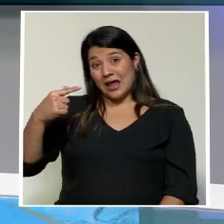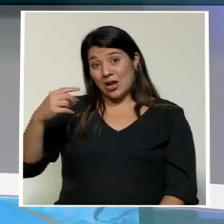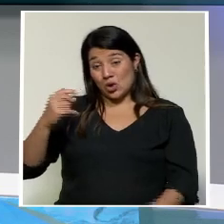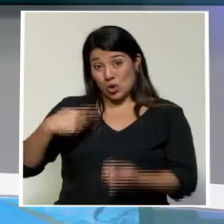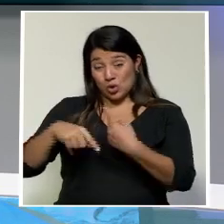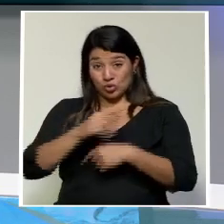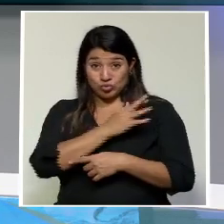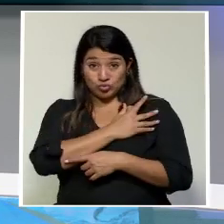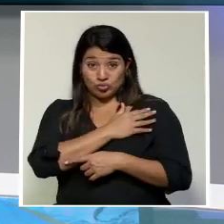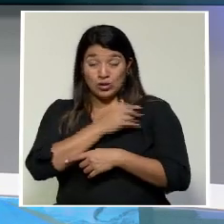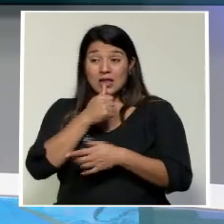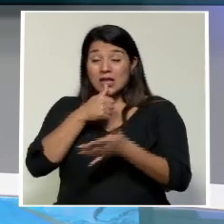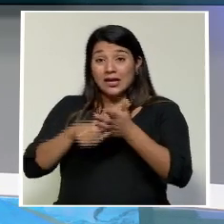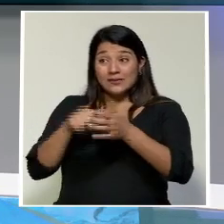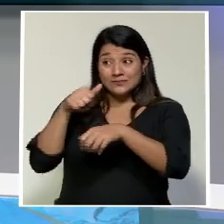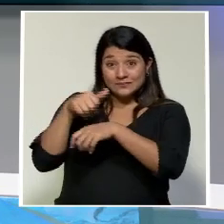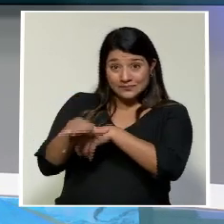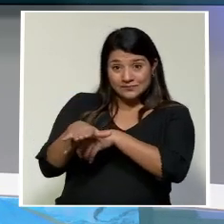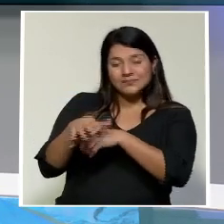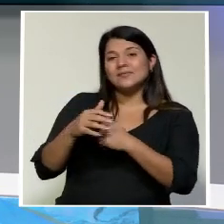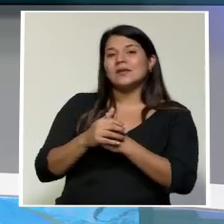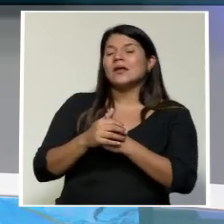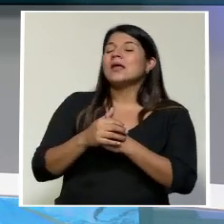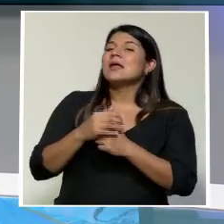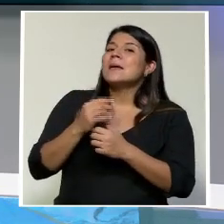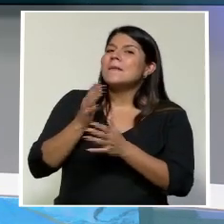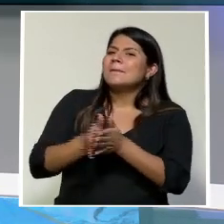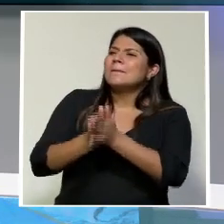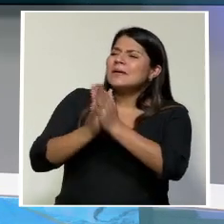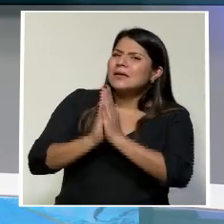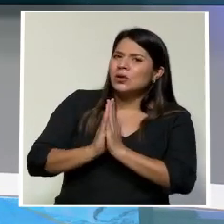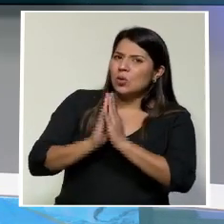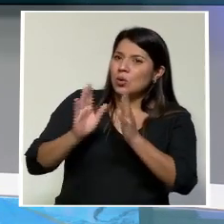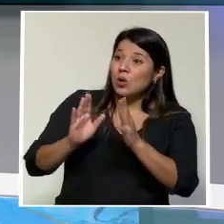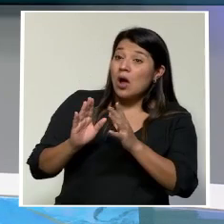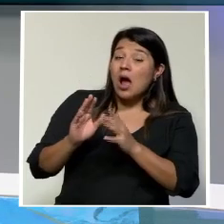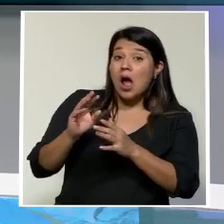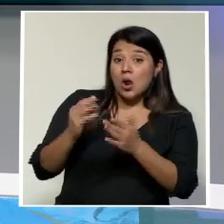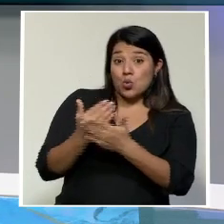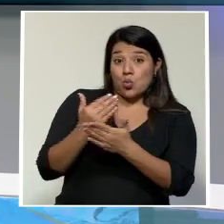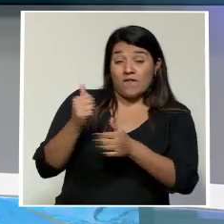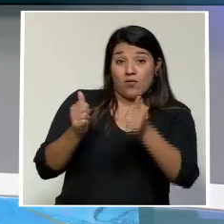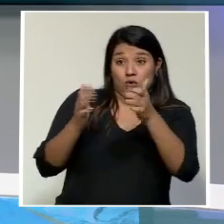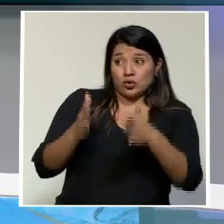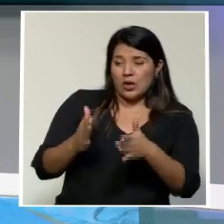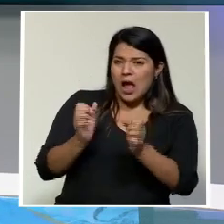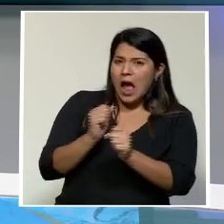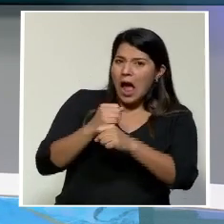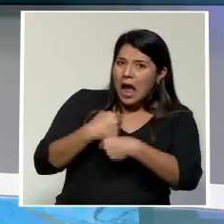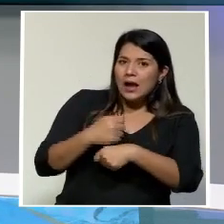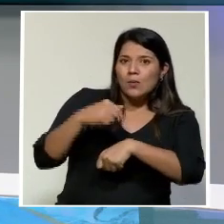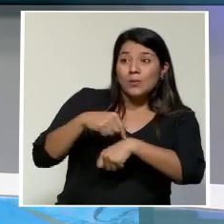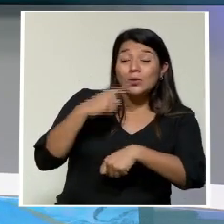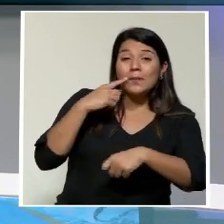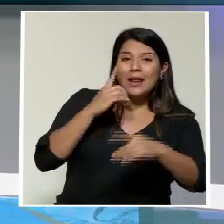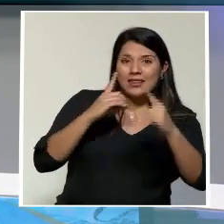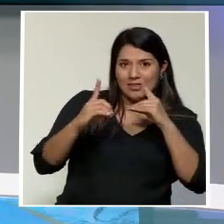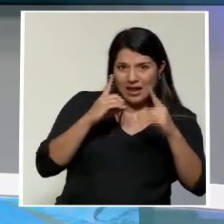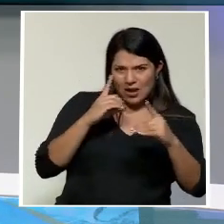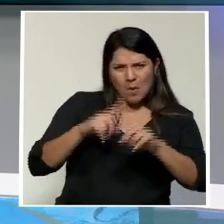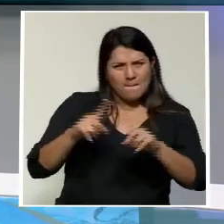a la tendencia de Wilmer Ramos, ganador de la contienda interna, que abra espacios de diálogo y de puestos para su tendencia. Pero, ¿qué dice